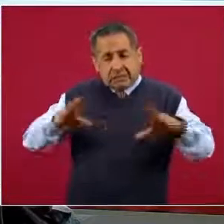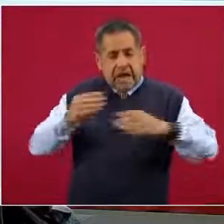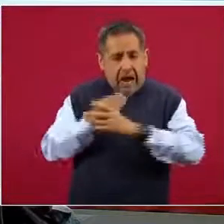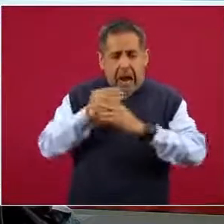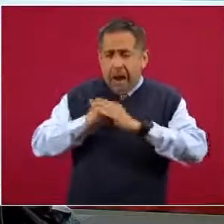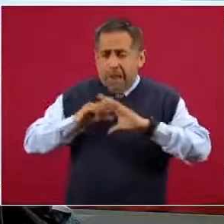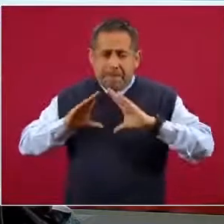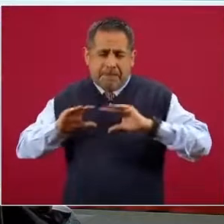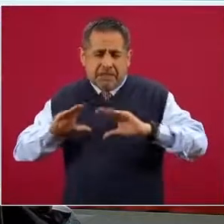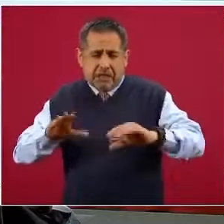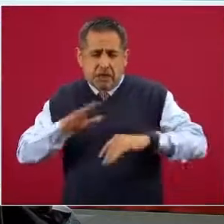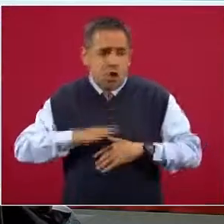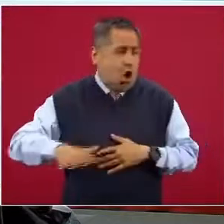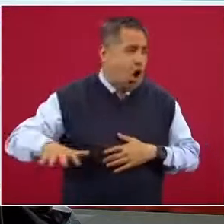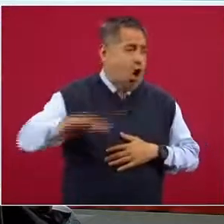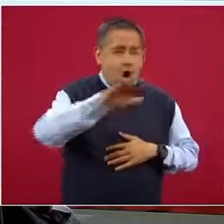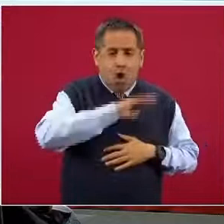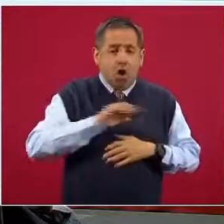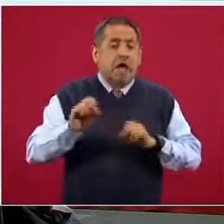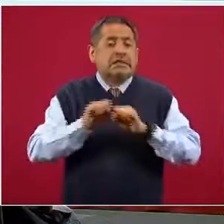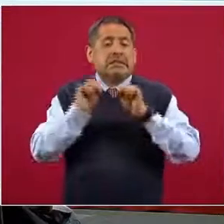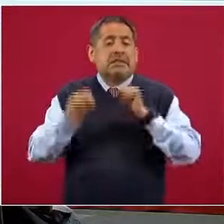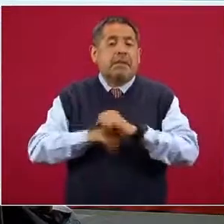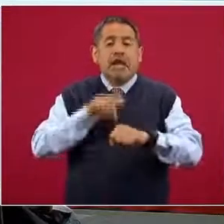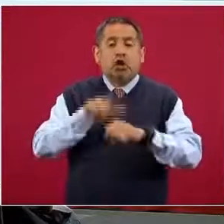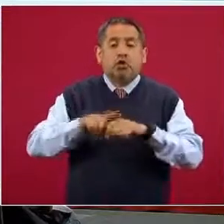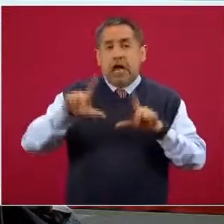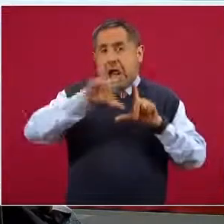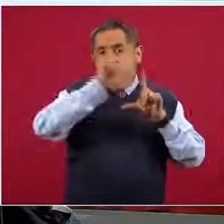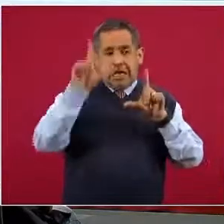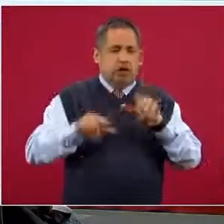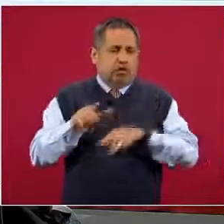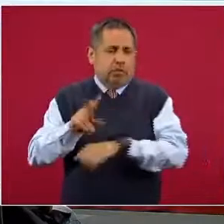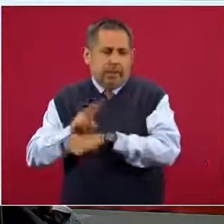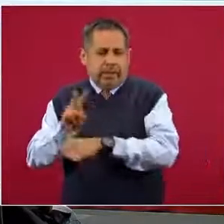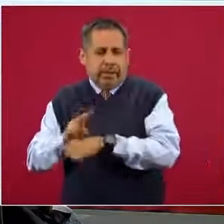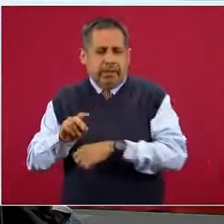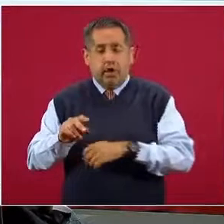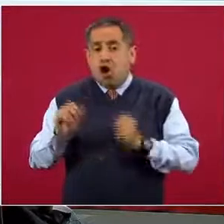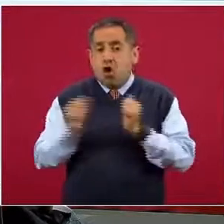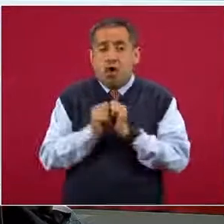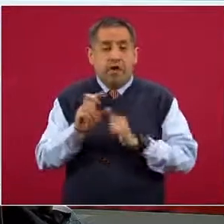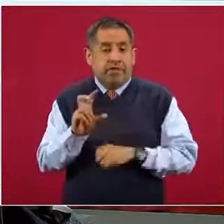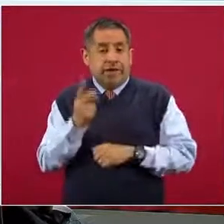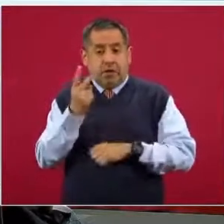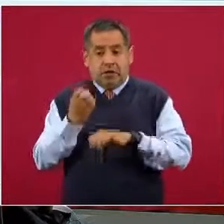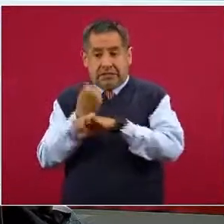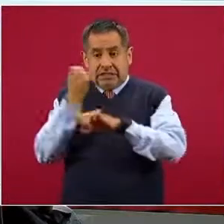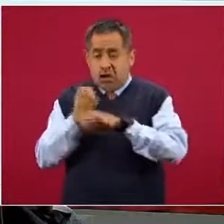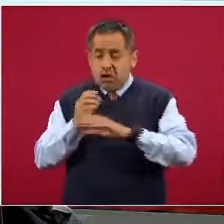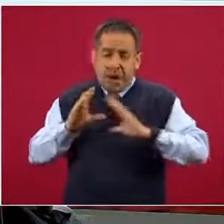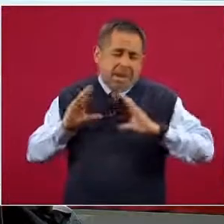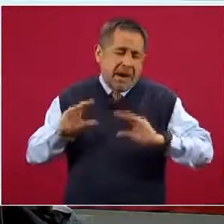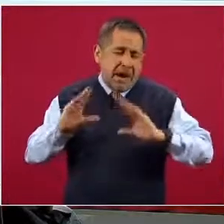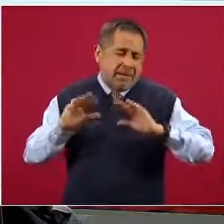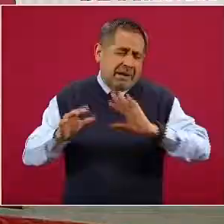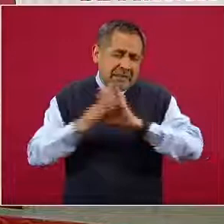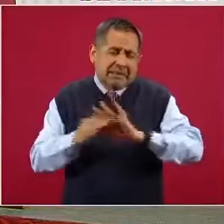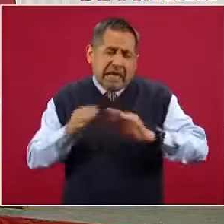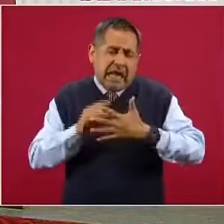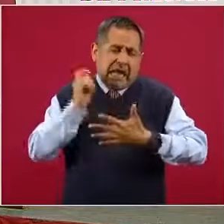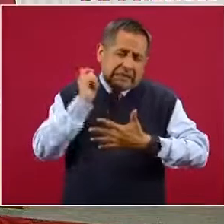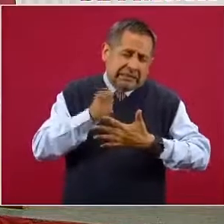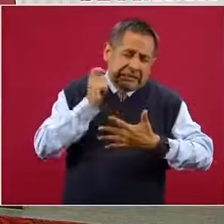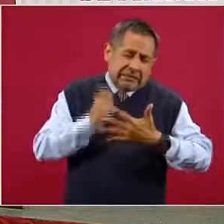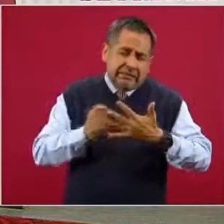una capacitación a todo el Sistema Nacional de Vigilancia Epidemiológica. Esto se hace con las 32 entidades federativas, con los